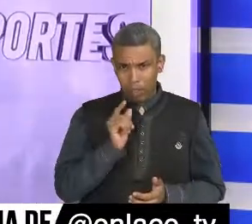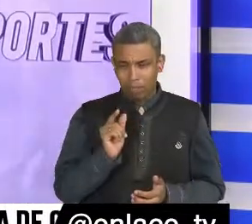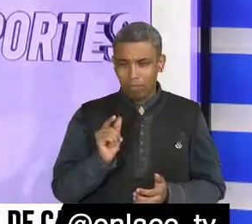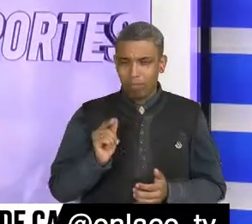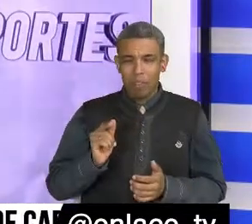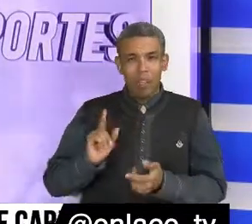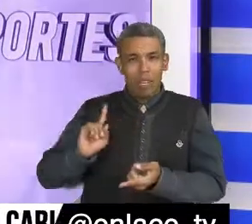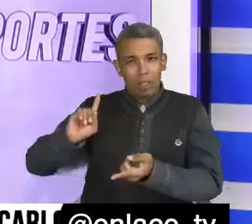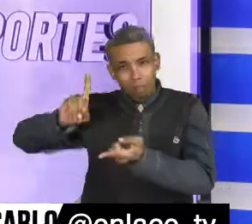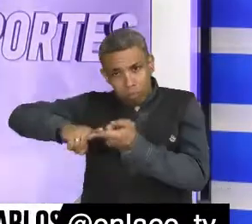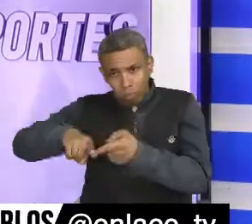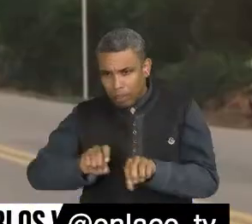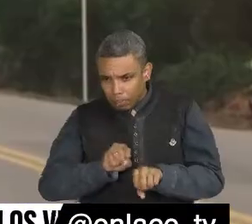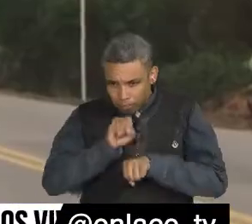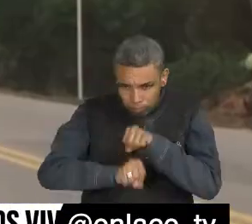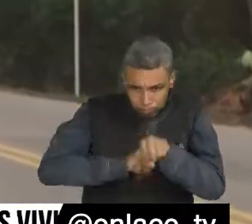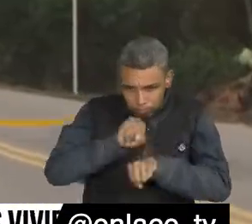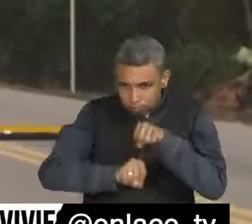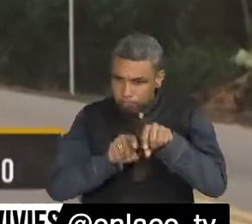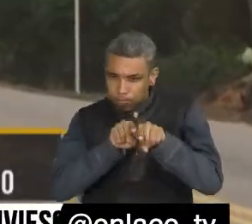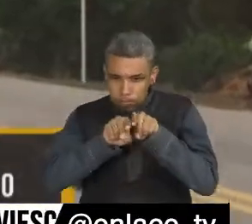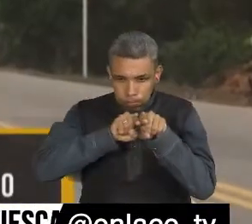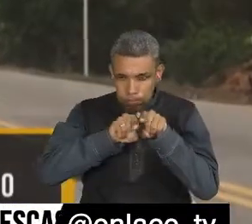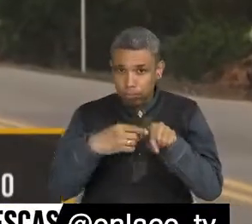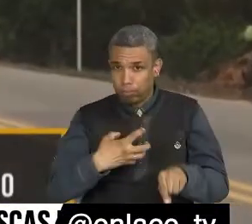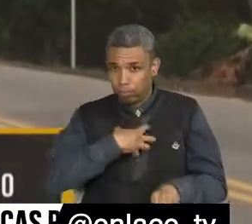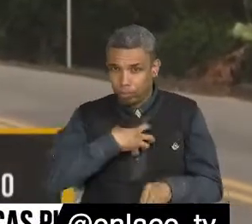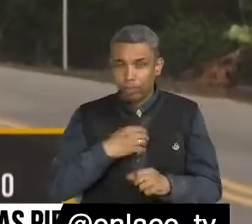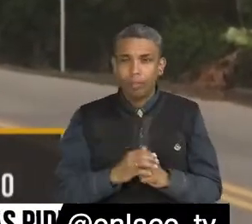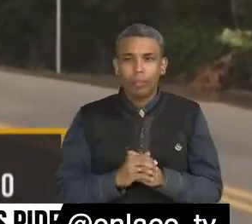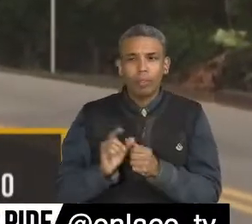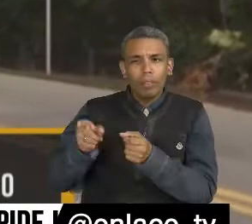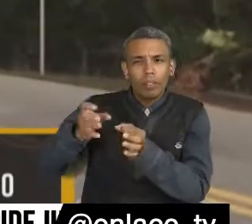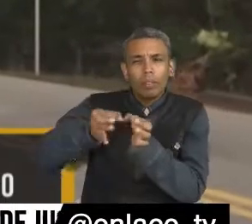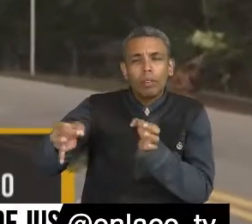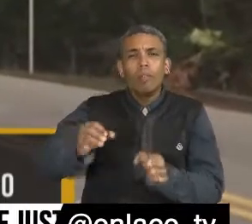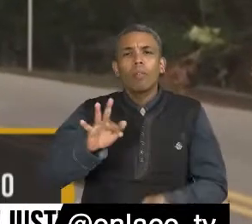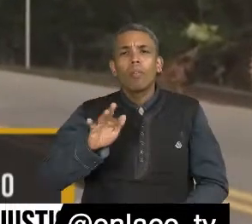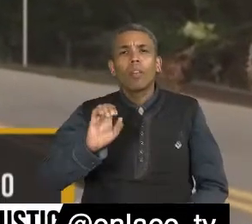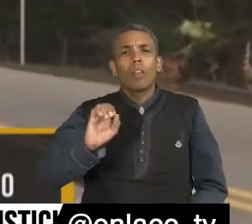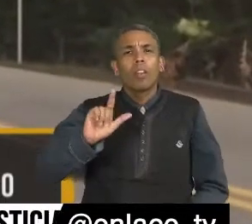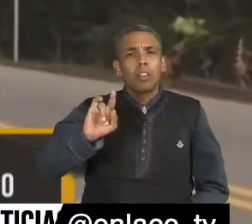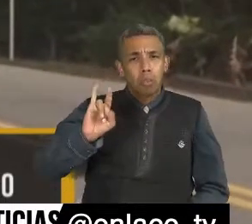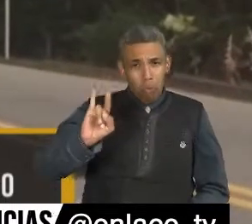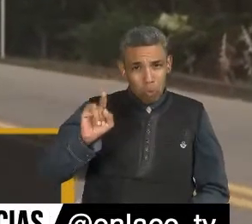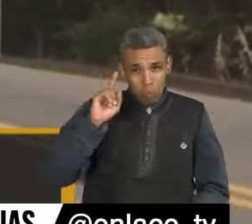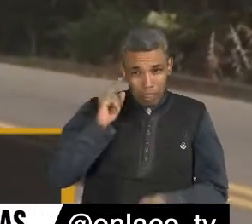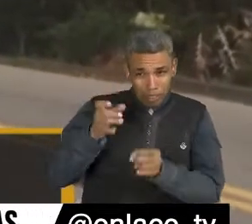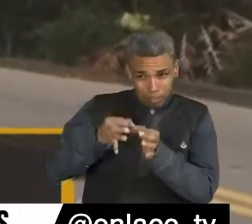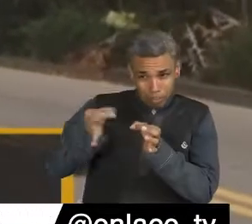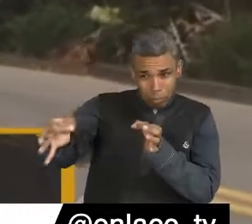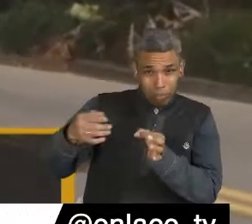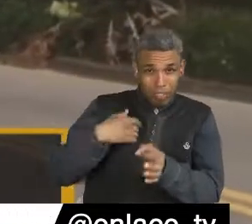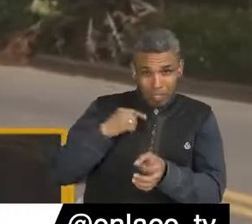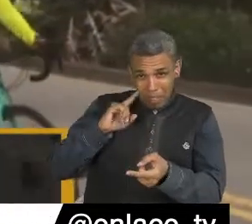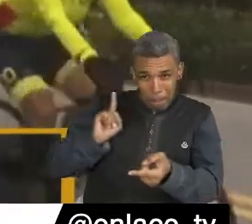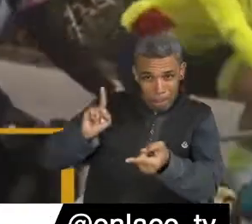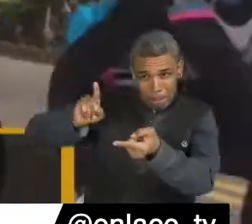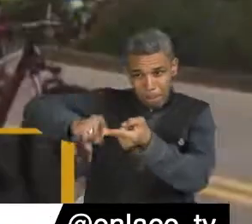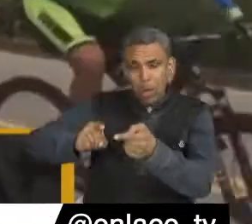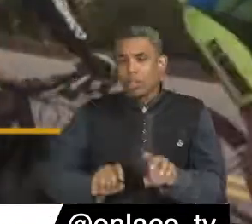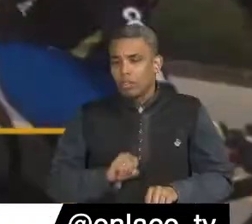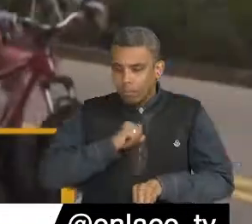versión número 15. A Tolú va la travesía que este año durante Semana Santa adelantará el Club de Ciclismo Yariguíes con 30 de